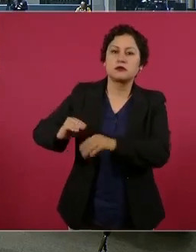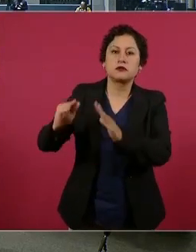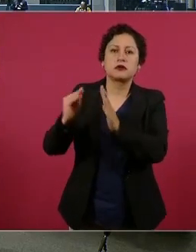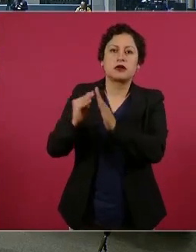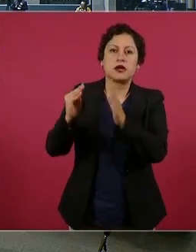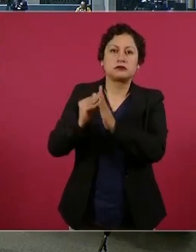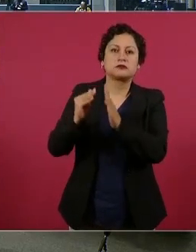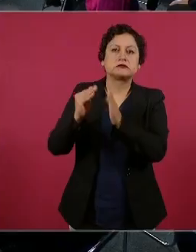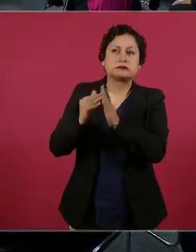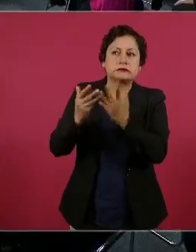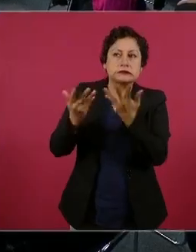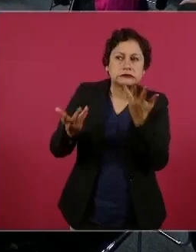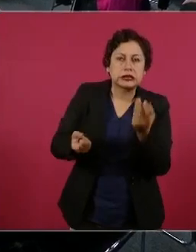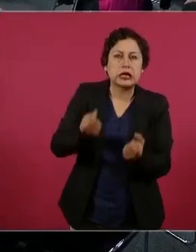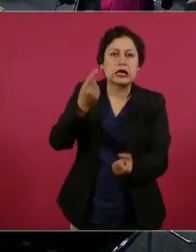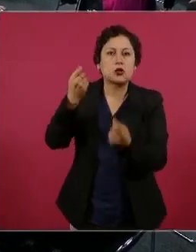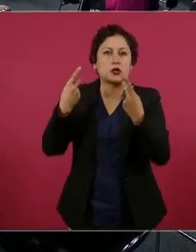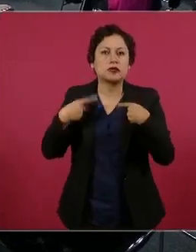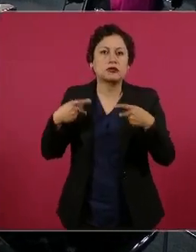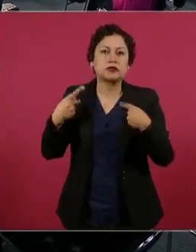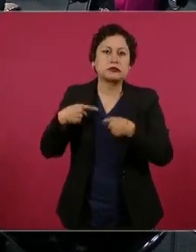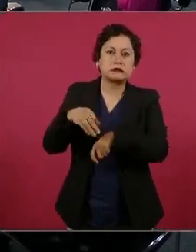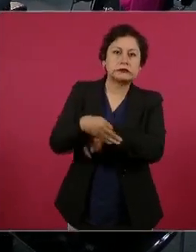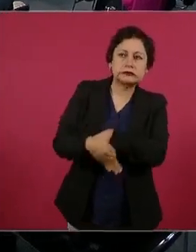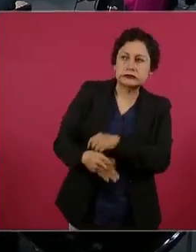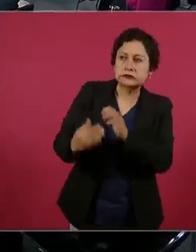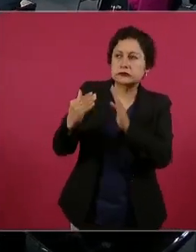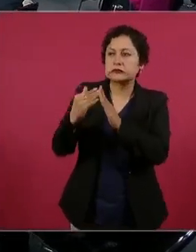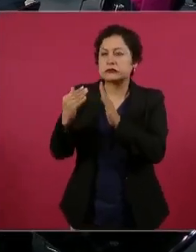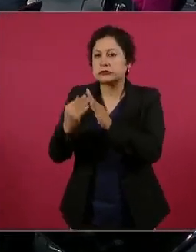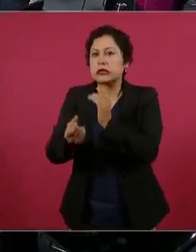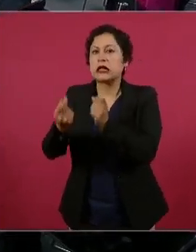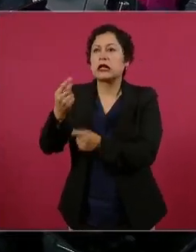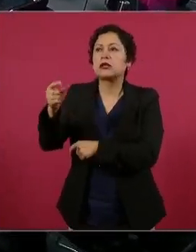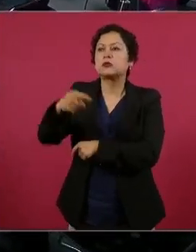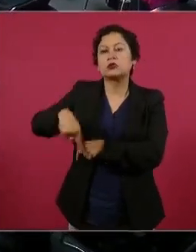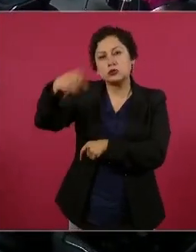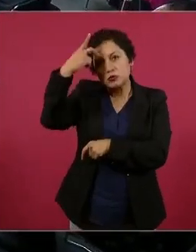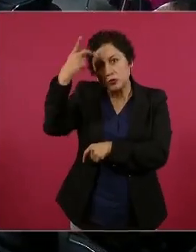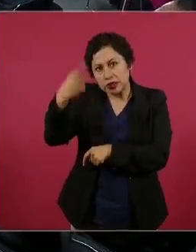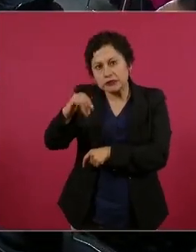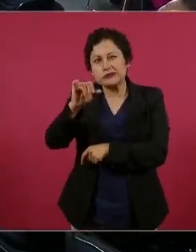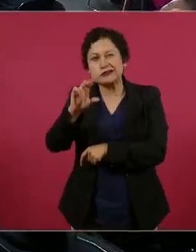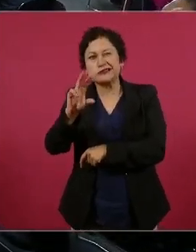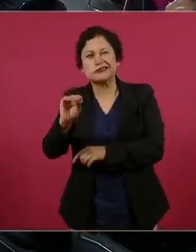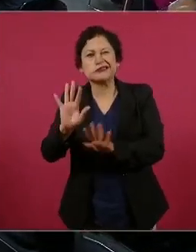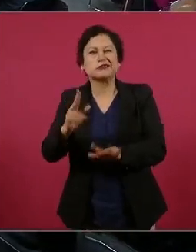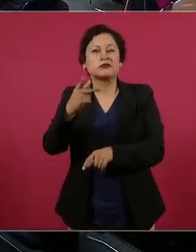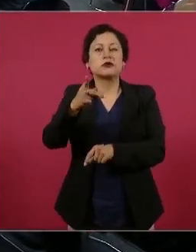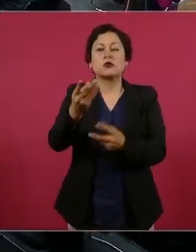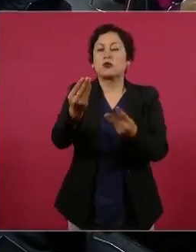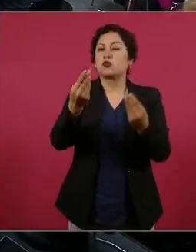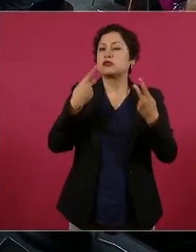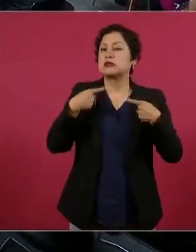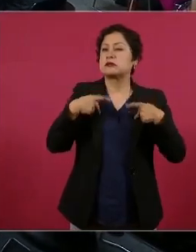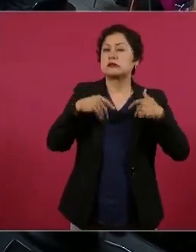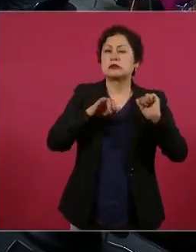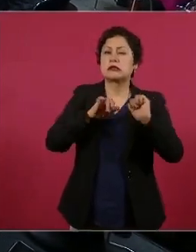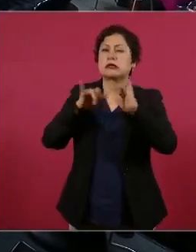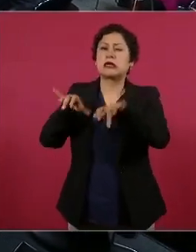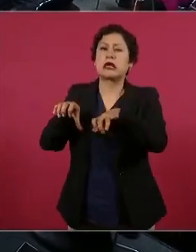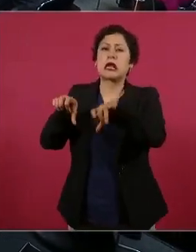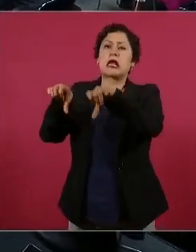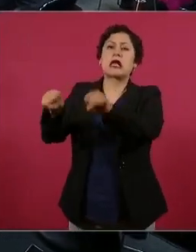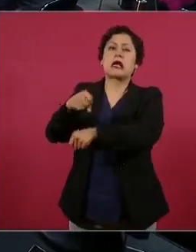terrenos nacionales, algunos otros son ejidales, pero en tierras nacionales hay mucho asentamiento ahorita de personas